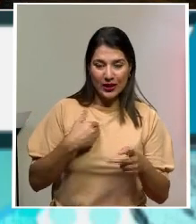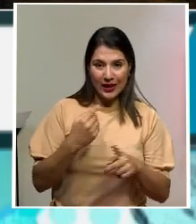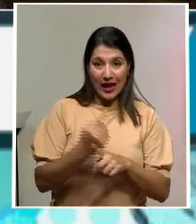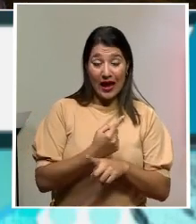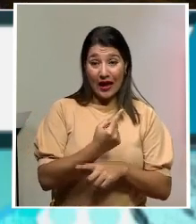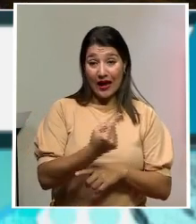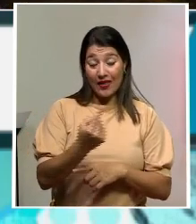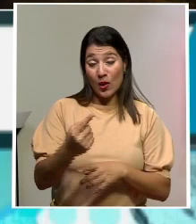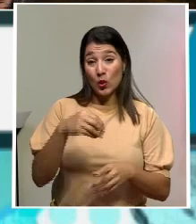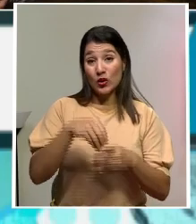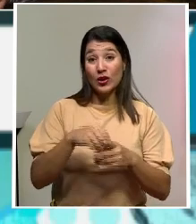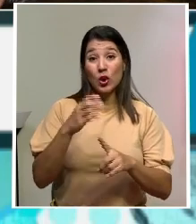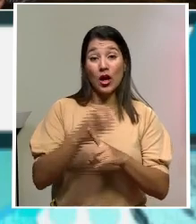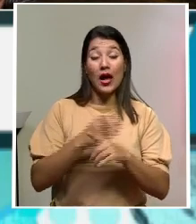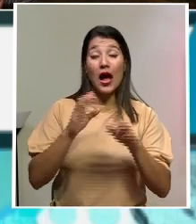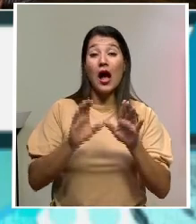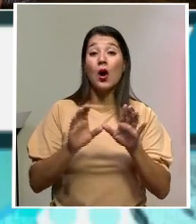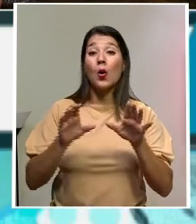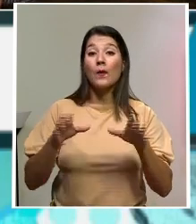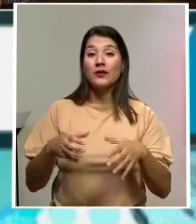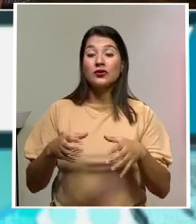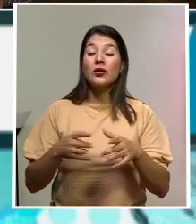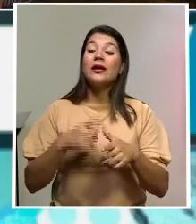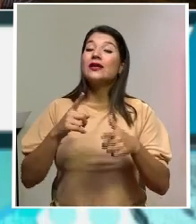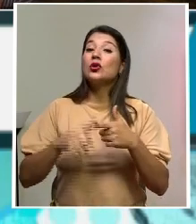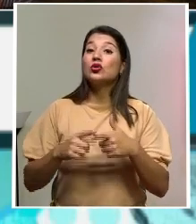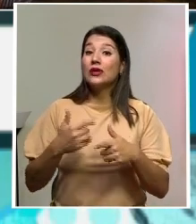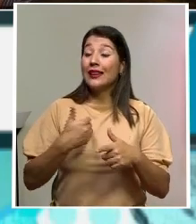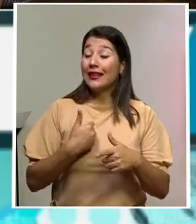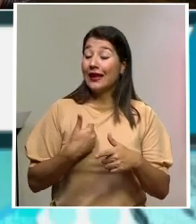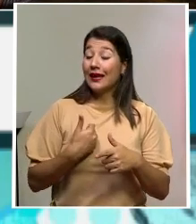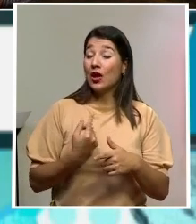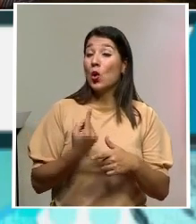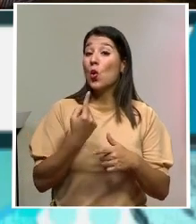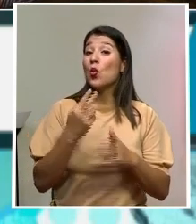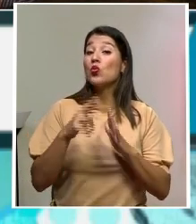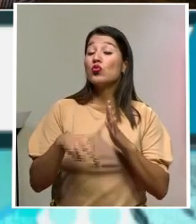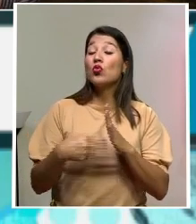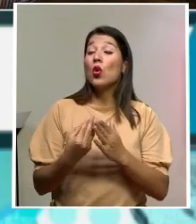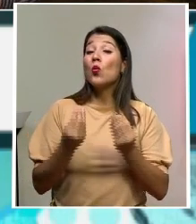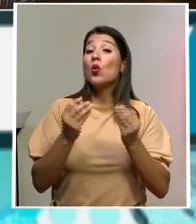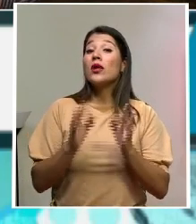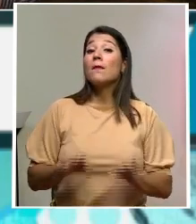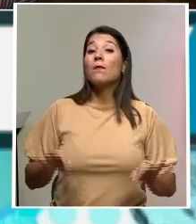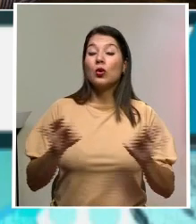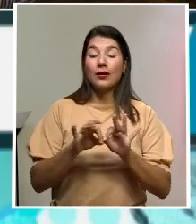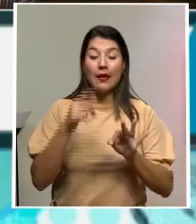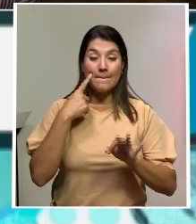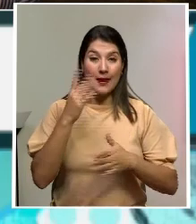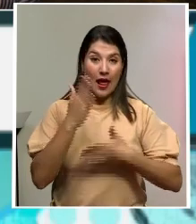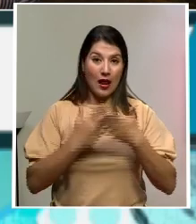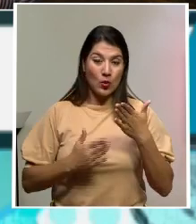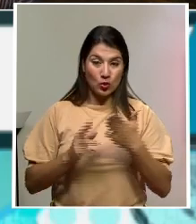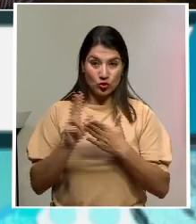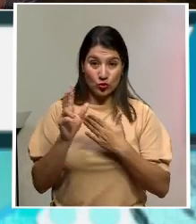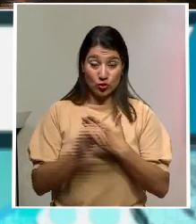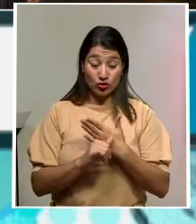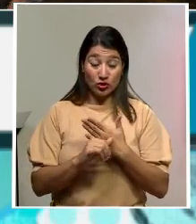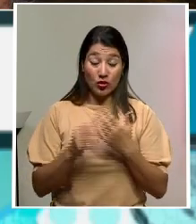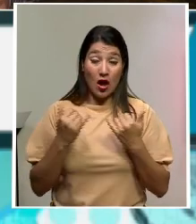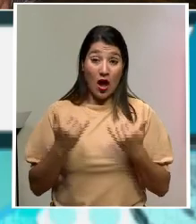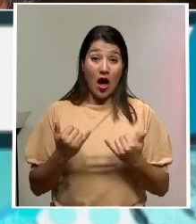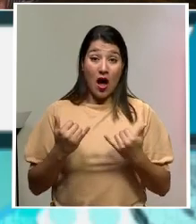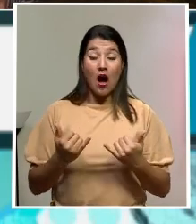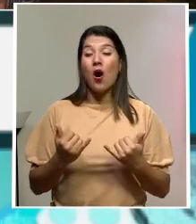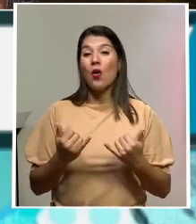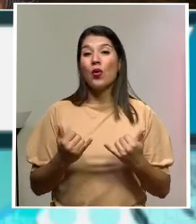y que pues tendrán obviamente un papel importante en algunos de los proyectos que estén avanzando con